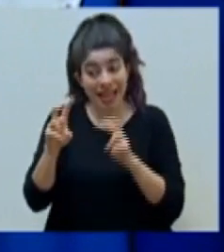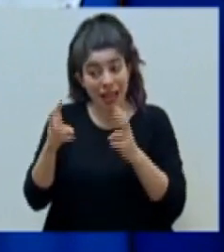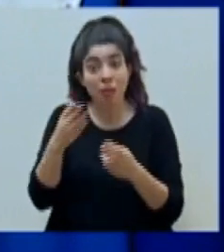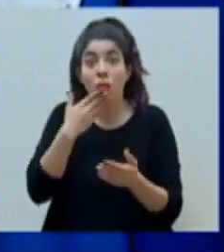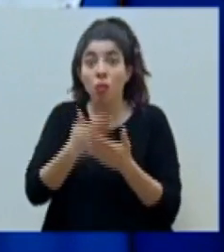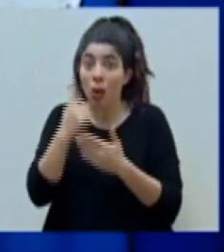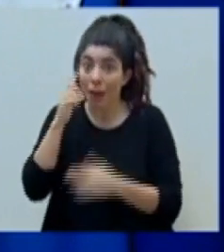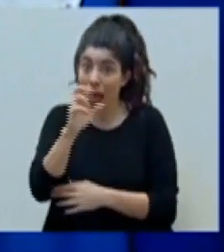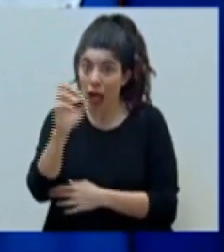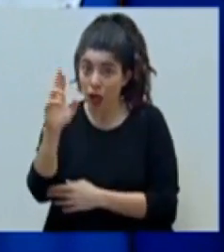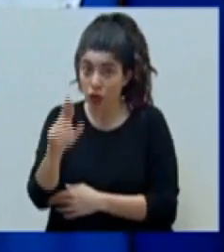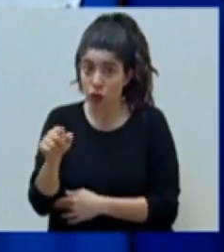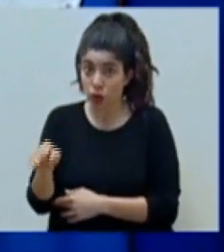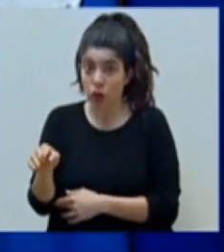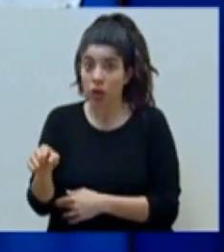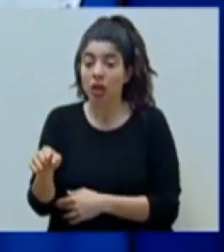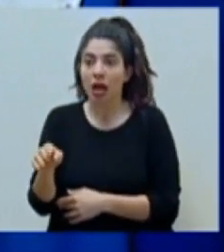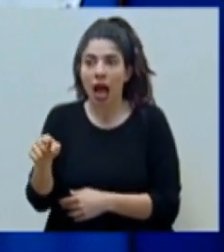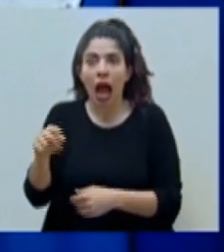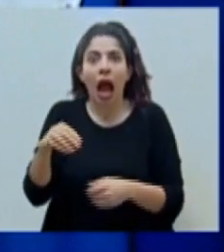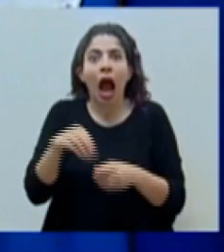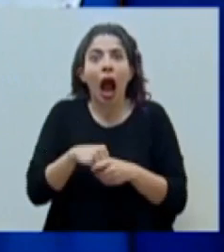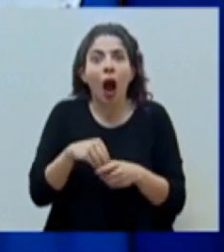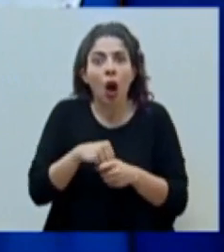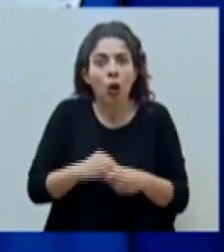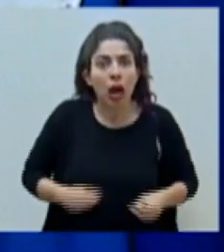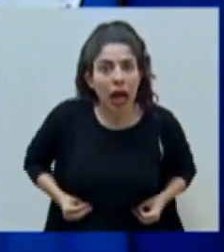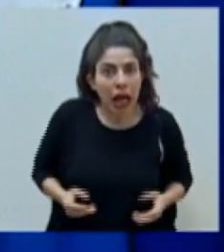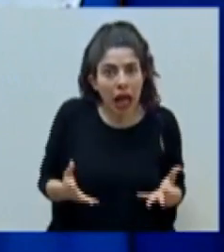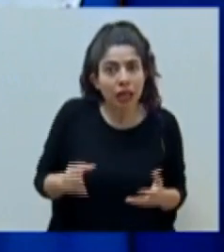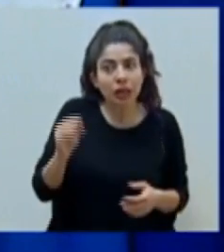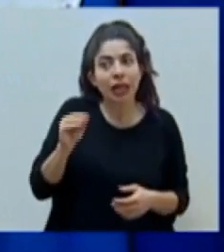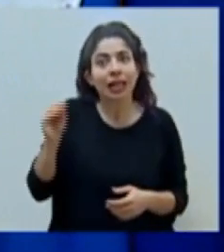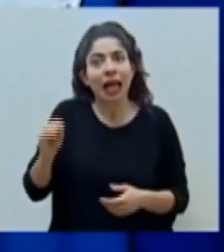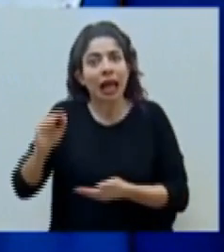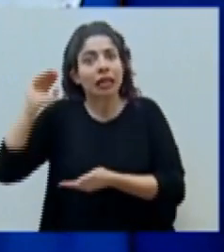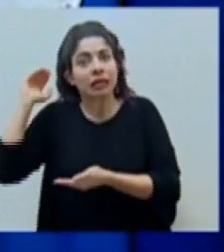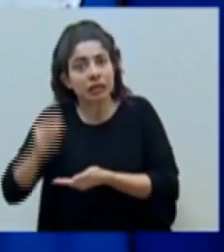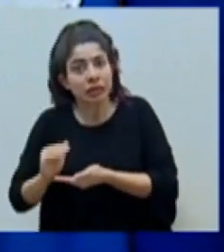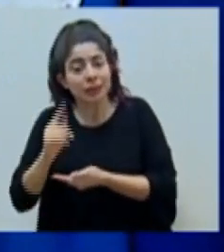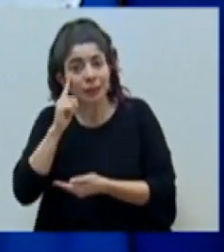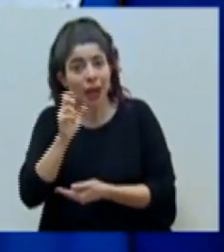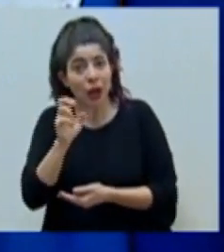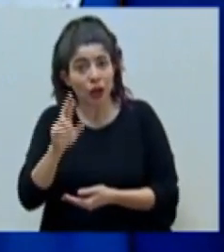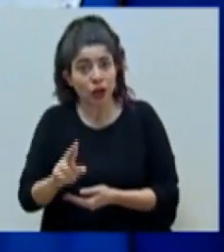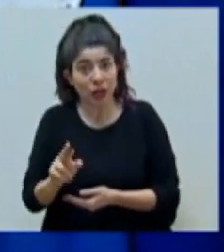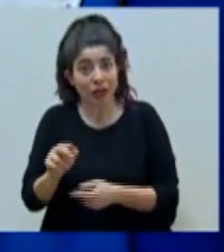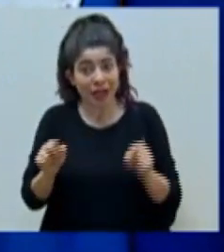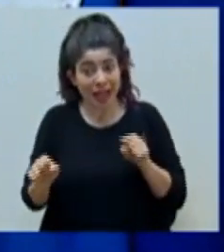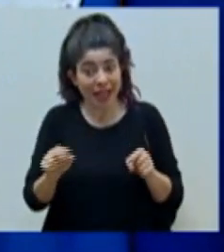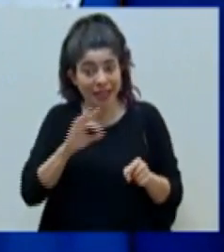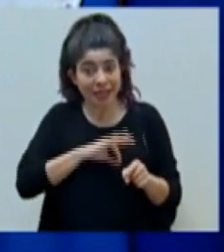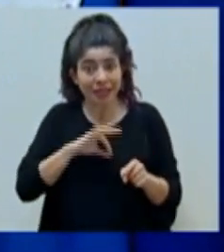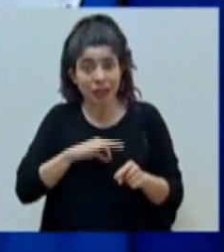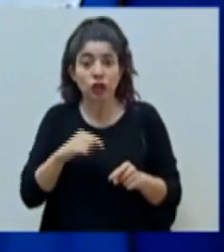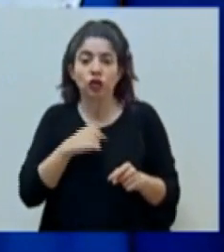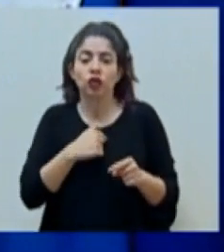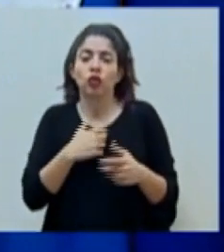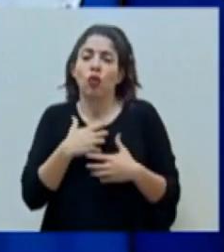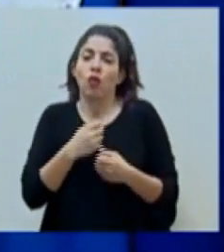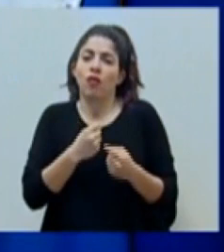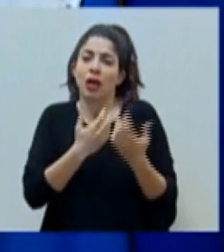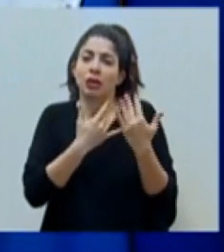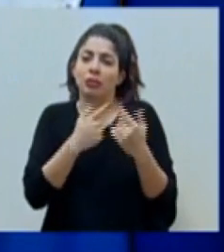Rica, que le ahorra gasto y le baja intereses a Costa Rica, yo confío que se pueda llegar a un